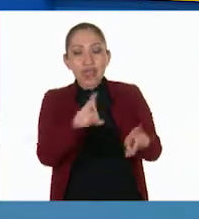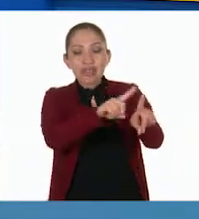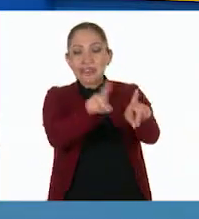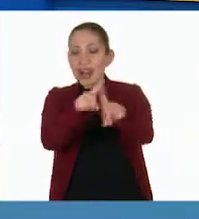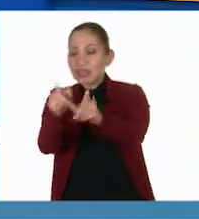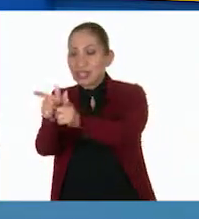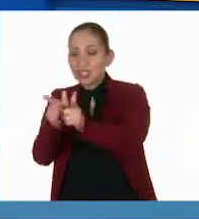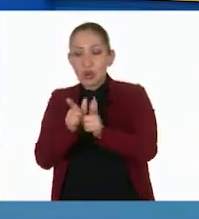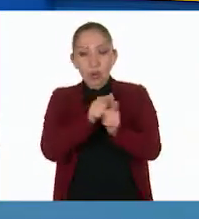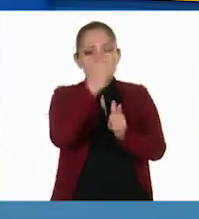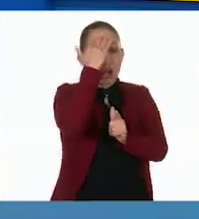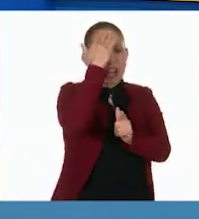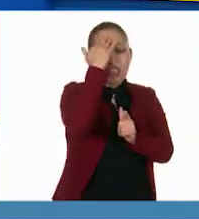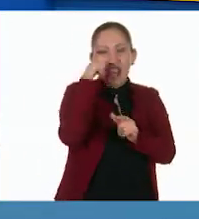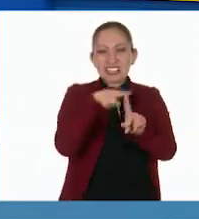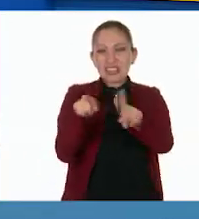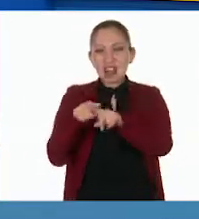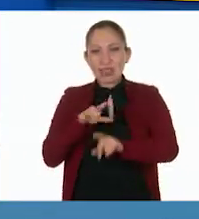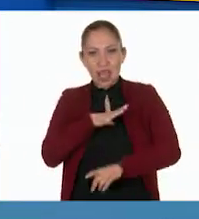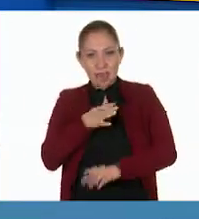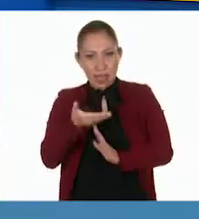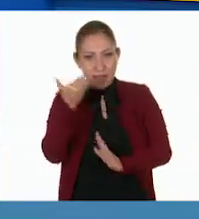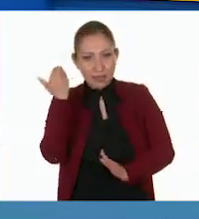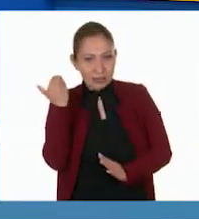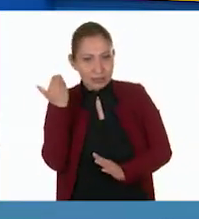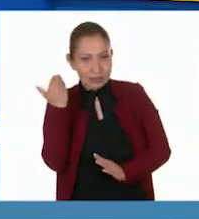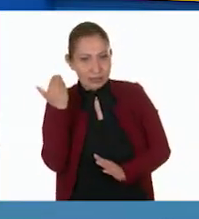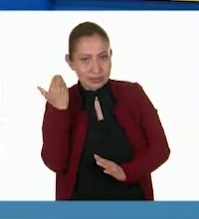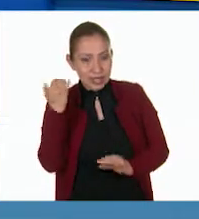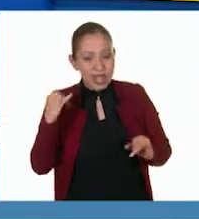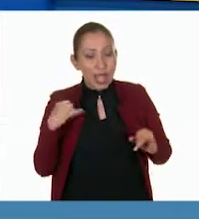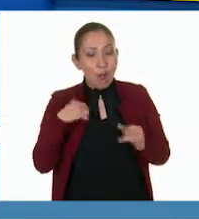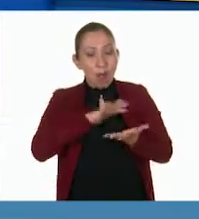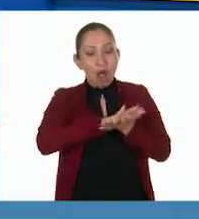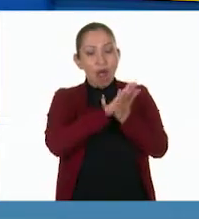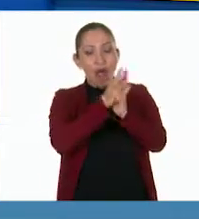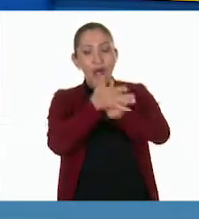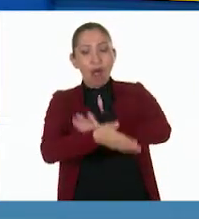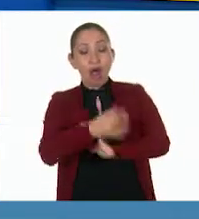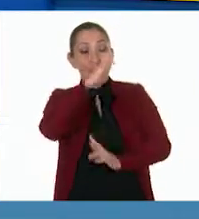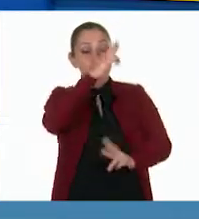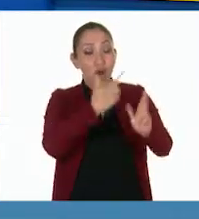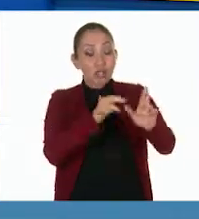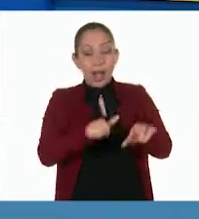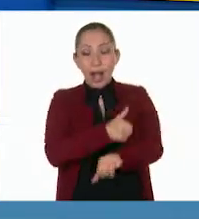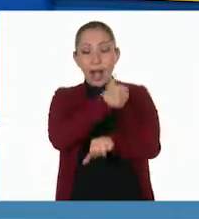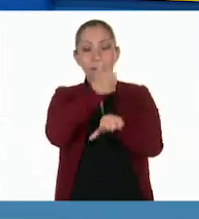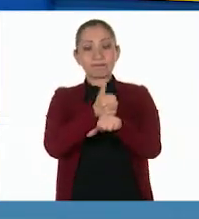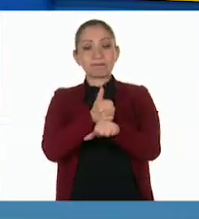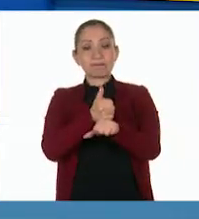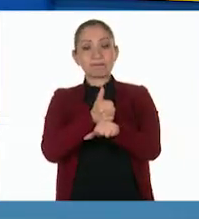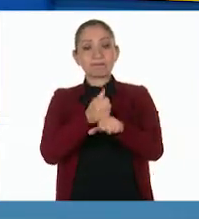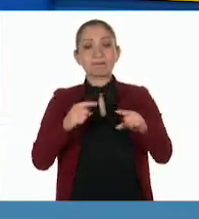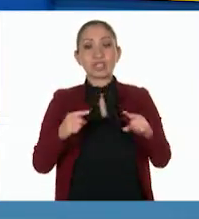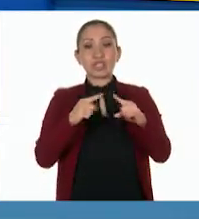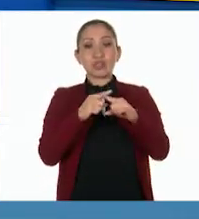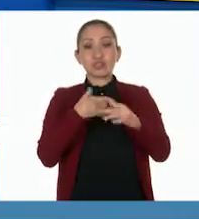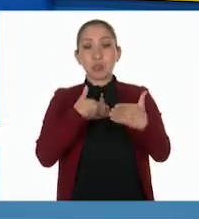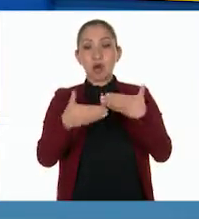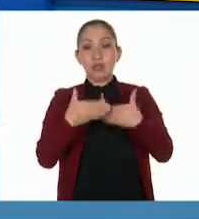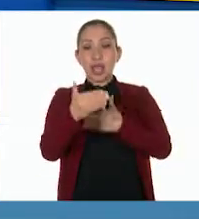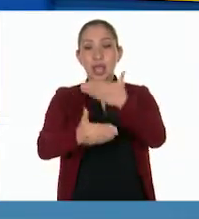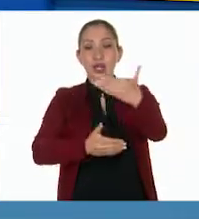grupos y liderazgos políticos que existían, institucionalizar la revolución y llevarla hacia la modernidad. Sin